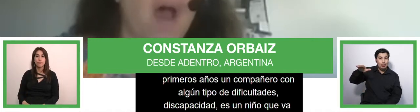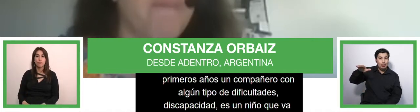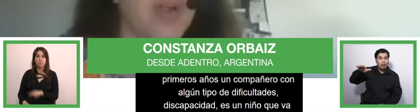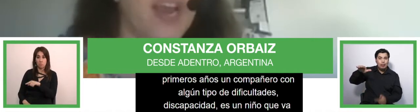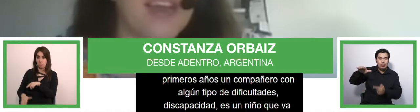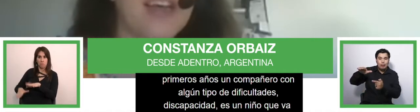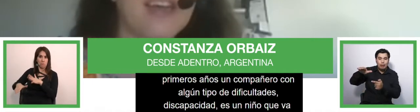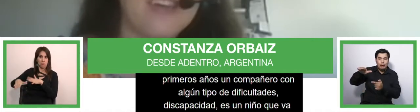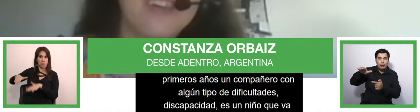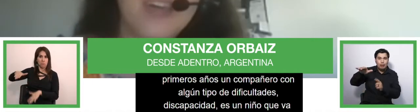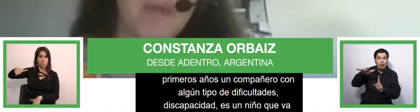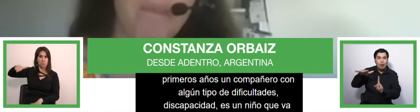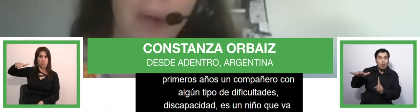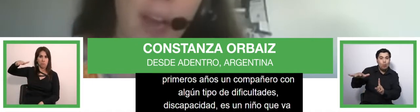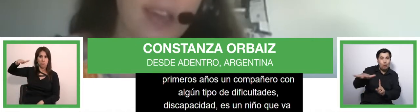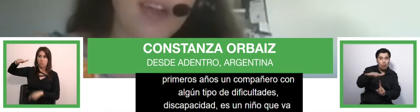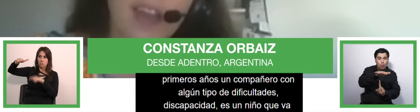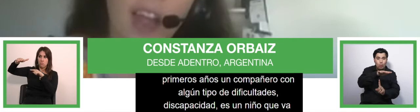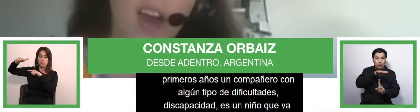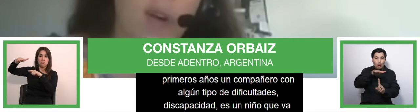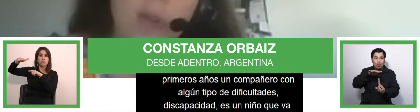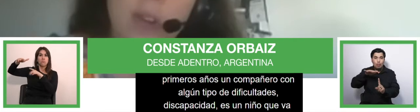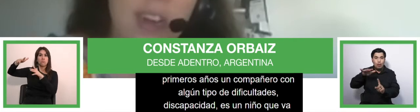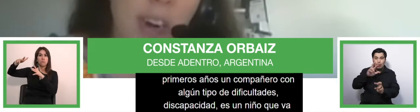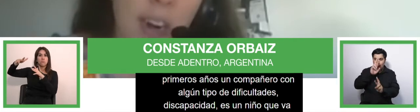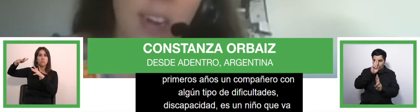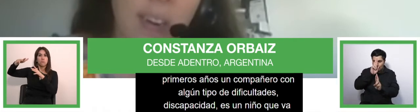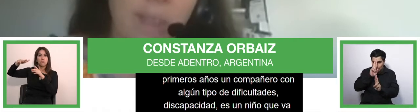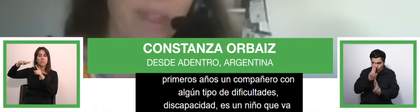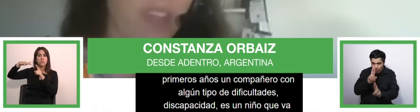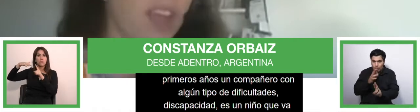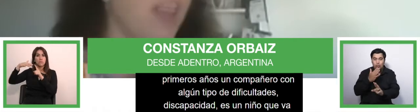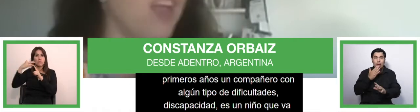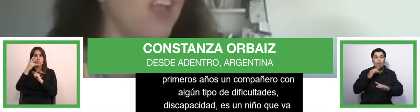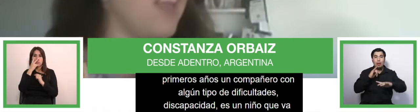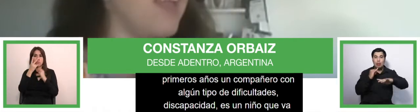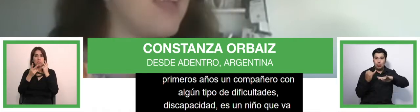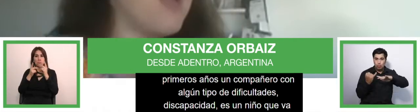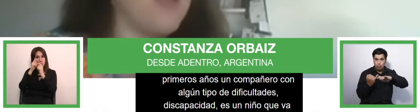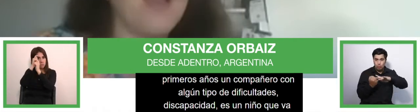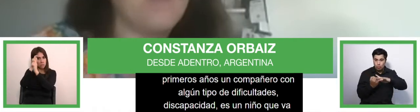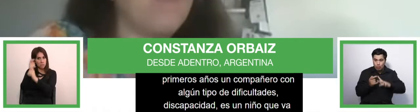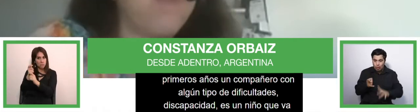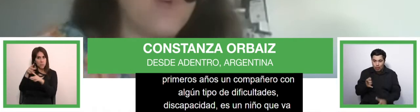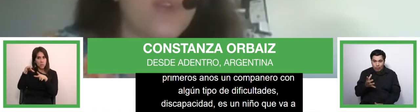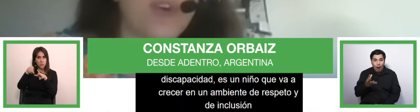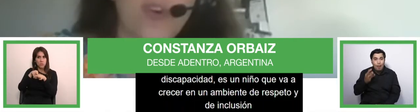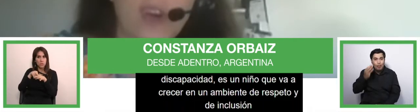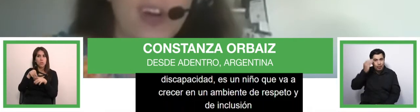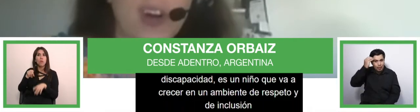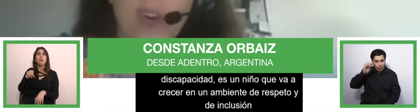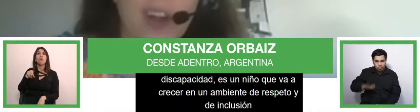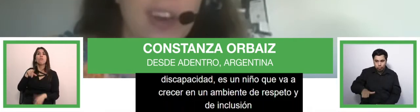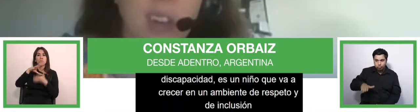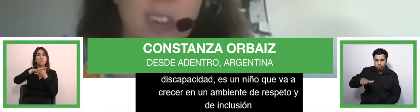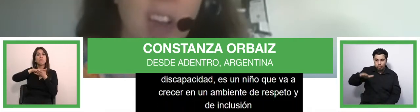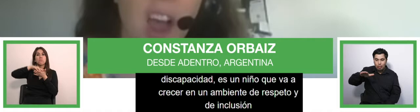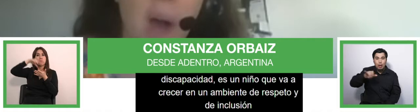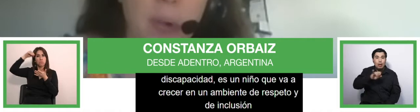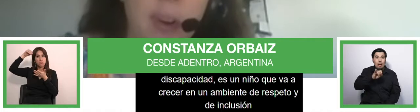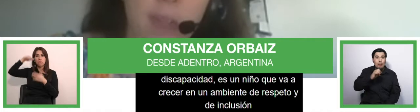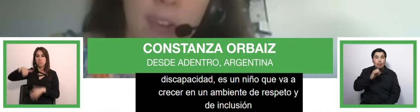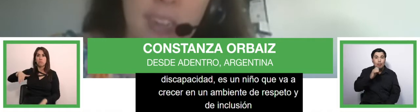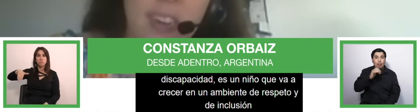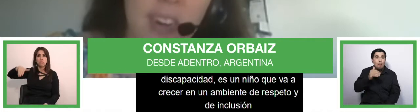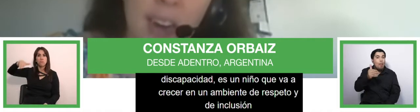en un ambiente de respeto y de inclusión, y que en un futuro, cuando